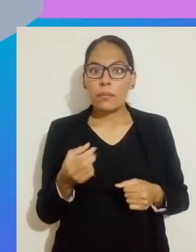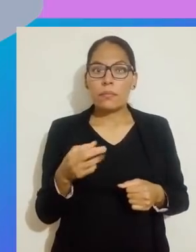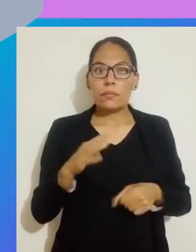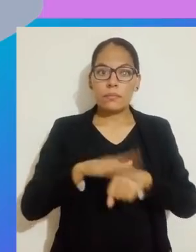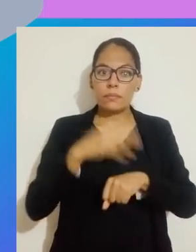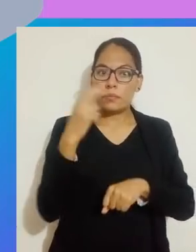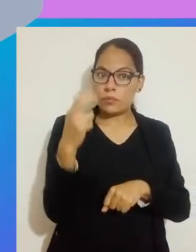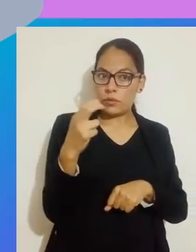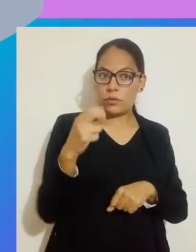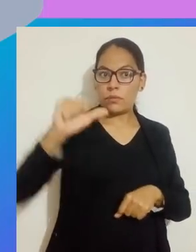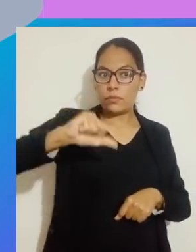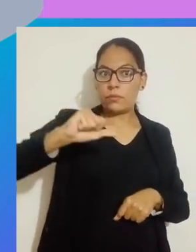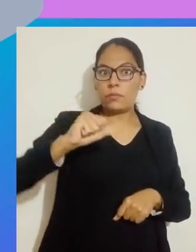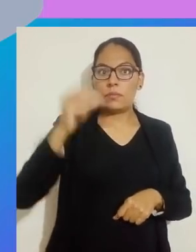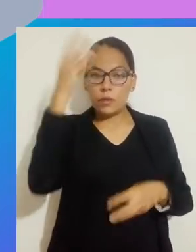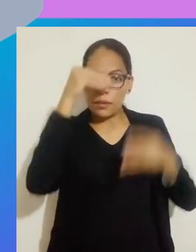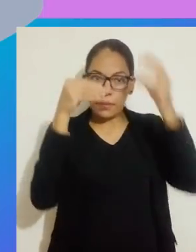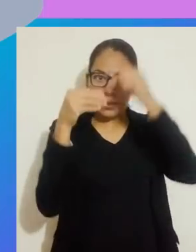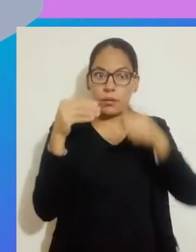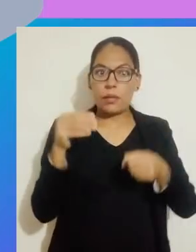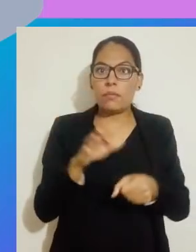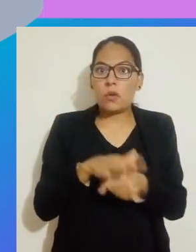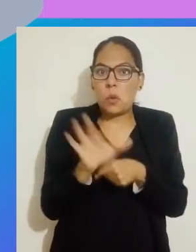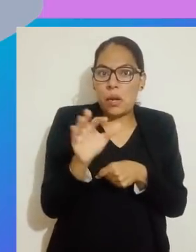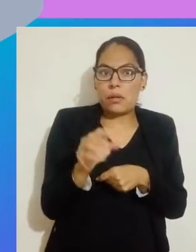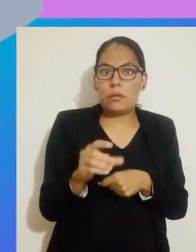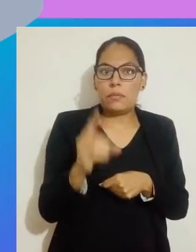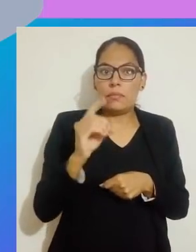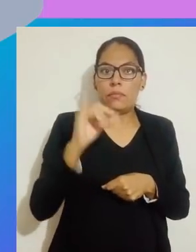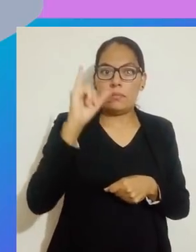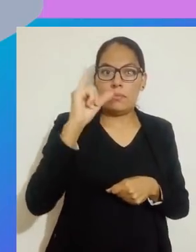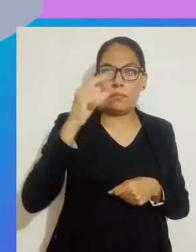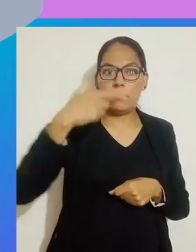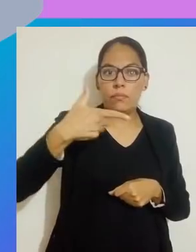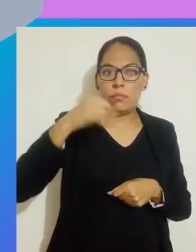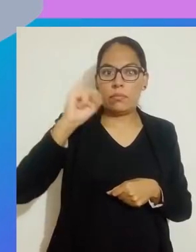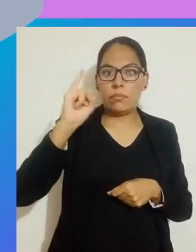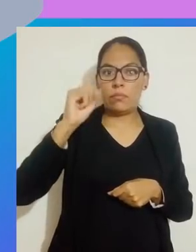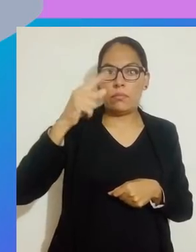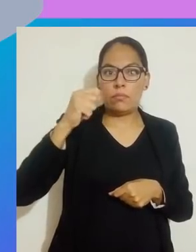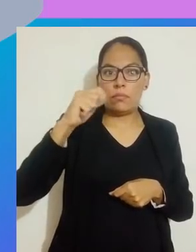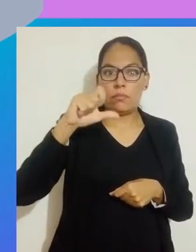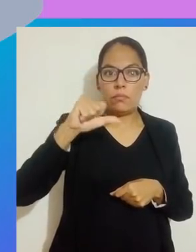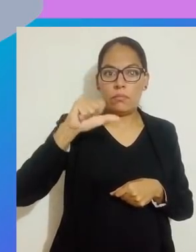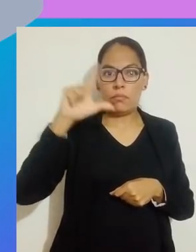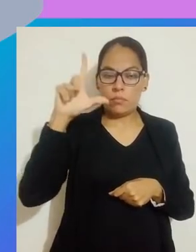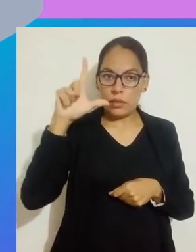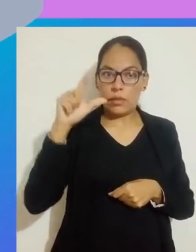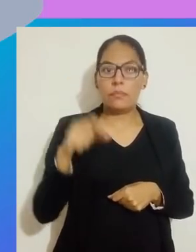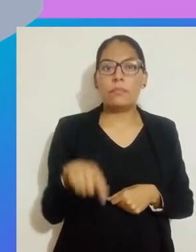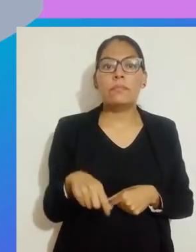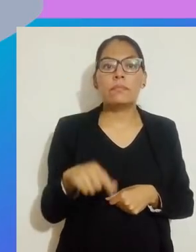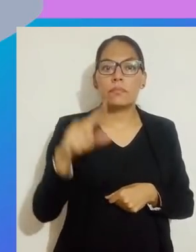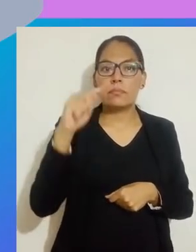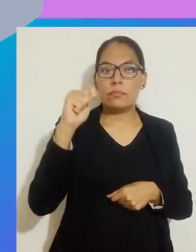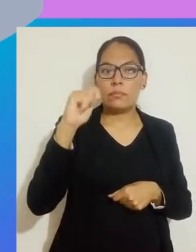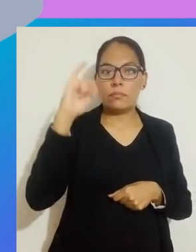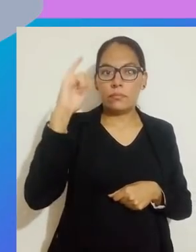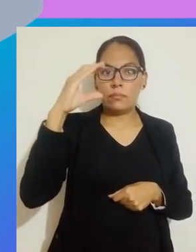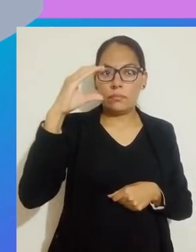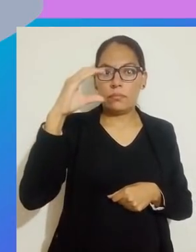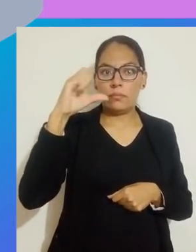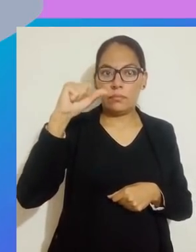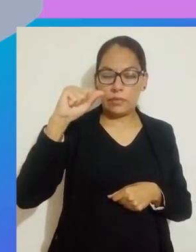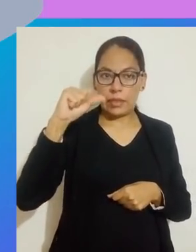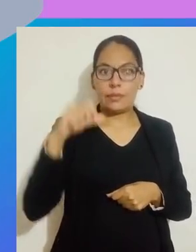hoy aprenderemos, cómo usar los medios digitales, o sea las TICs, para convertirlas en nuestros aliados